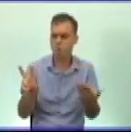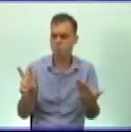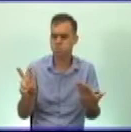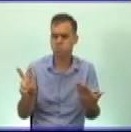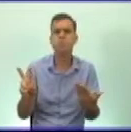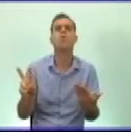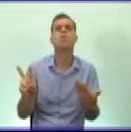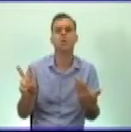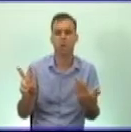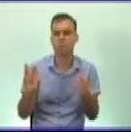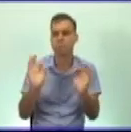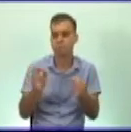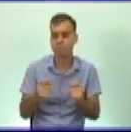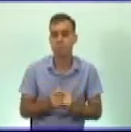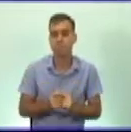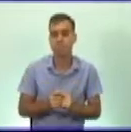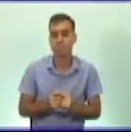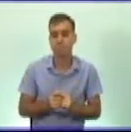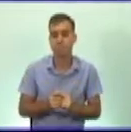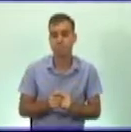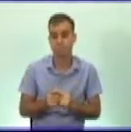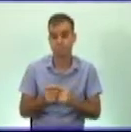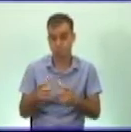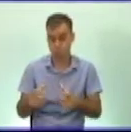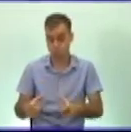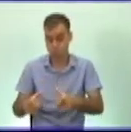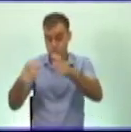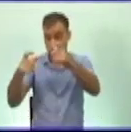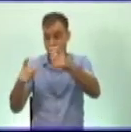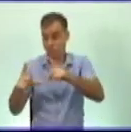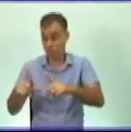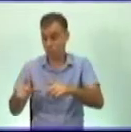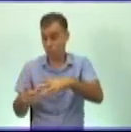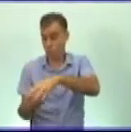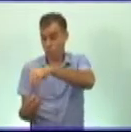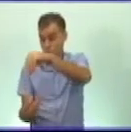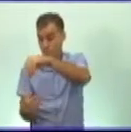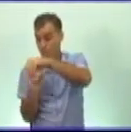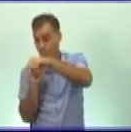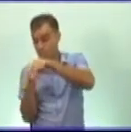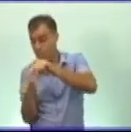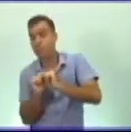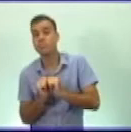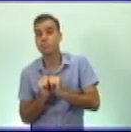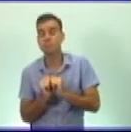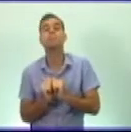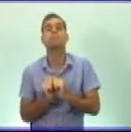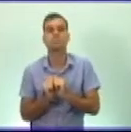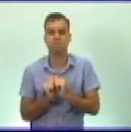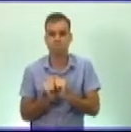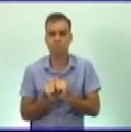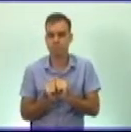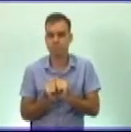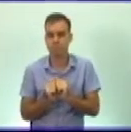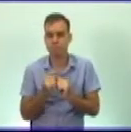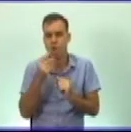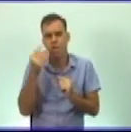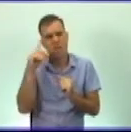Pues lógicamente el volumen del cilindro y el volumen del cono. ¿Para hacer qué? Bueno, lógicamente para después